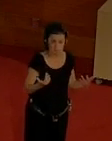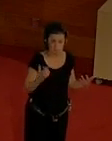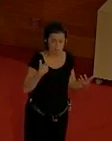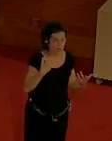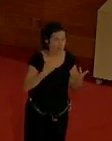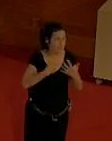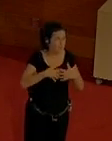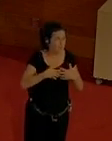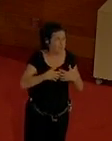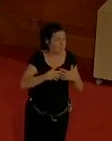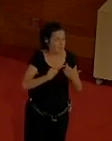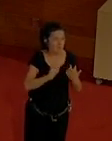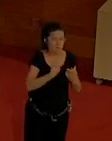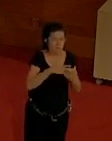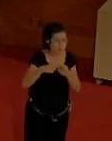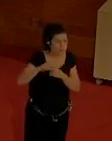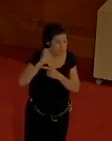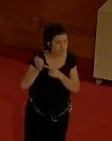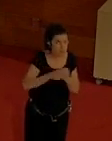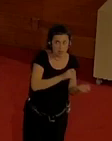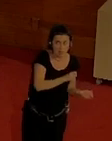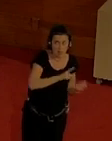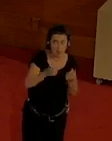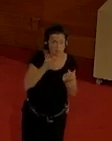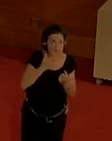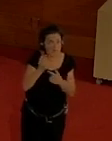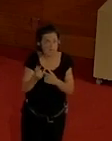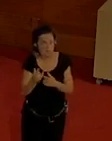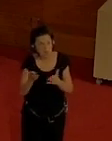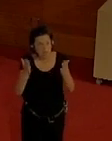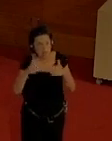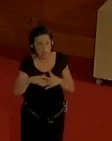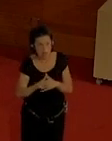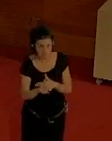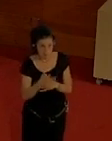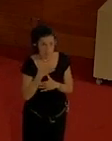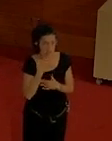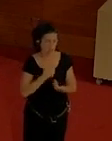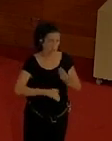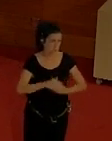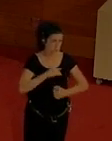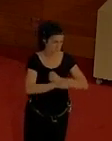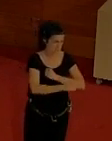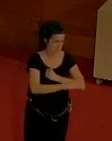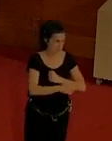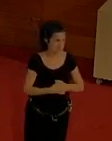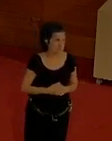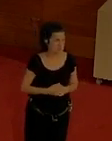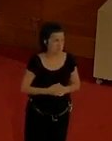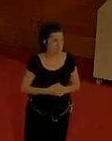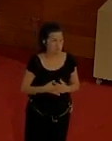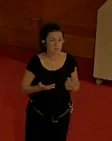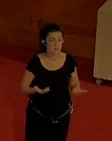afuera para ver si Cómo se comportan en ausencia de gravedad sino en competencia estratégica entendamos Que hoy en día los dominios de la